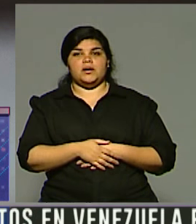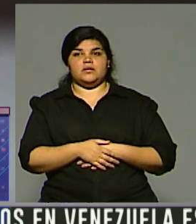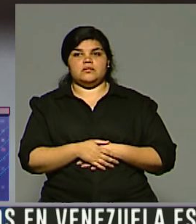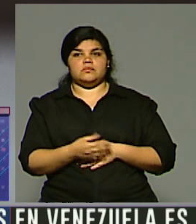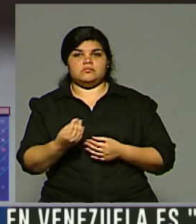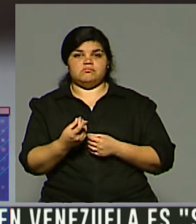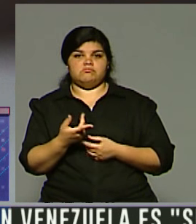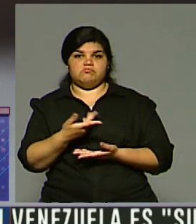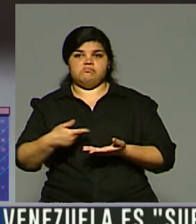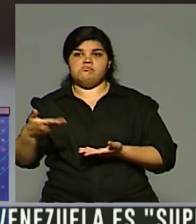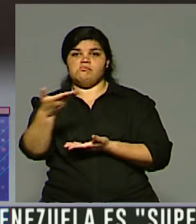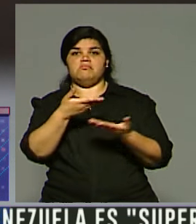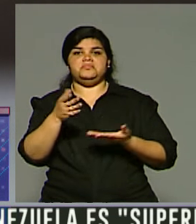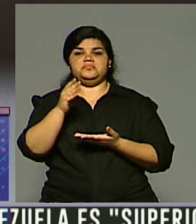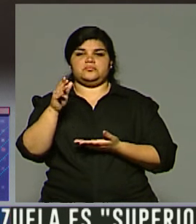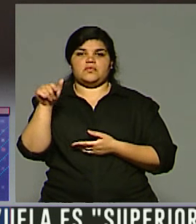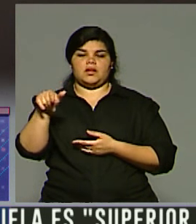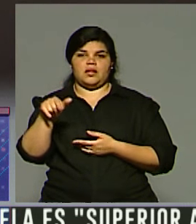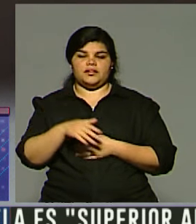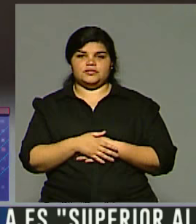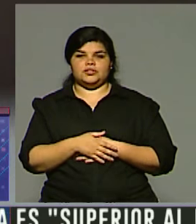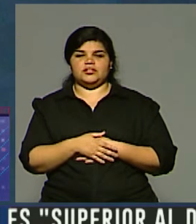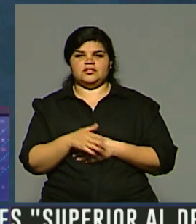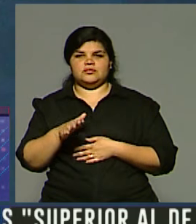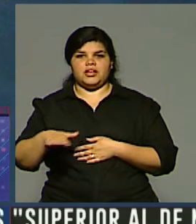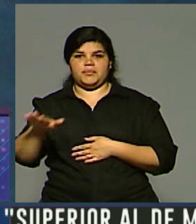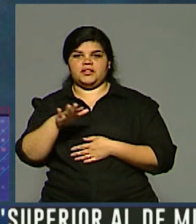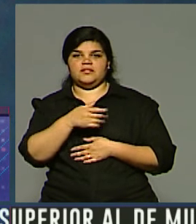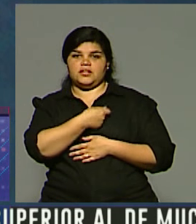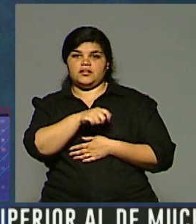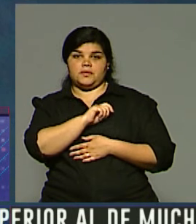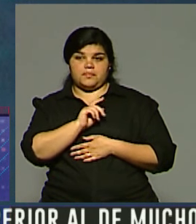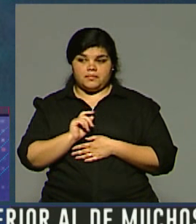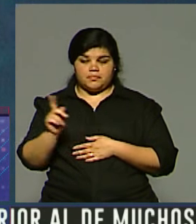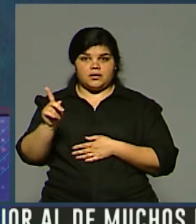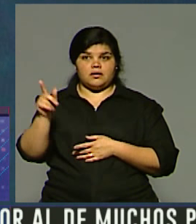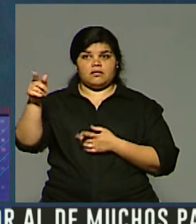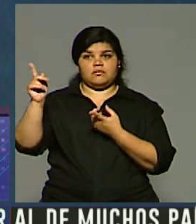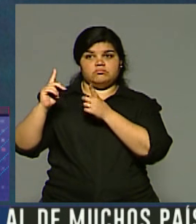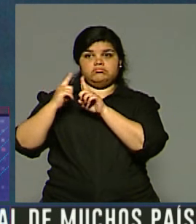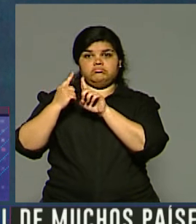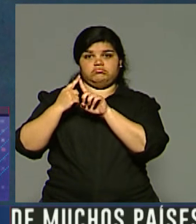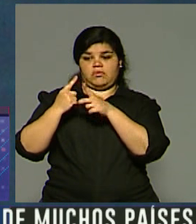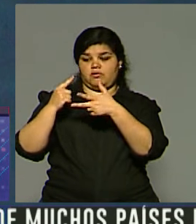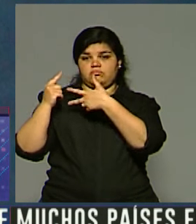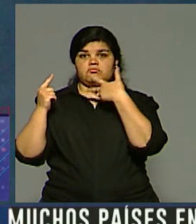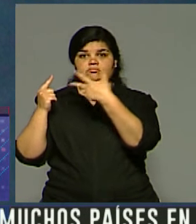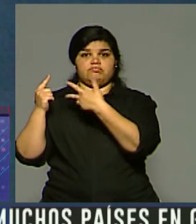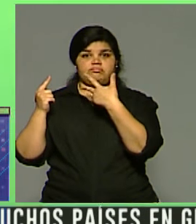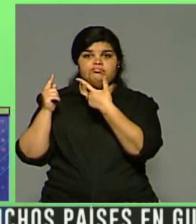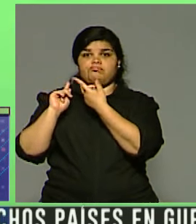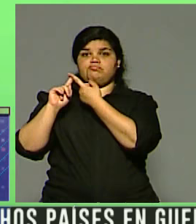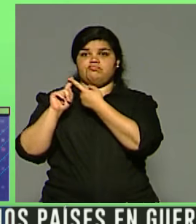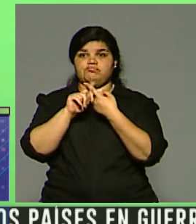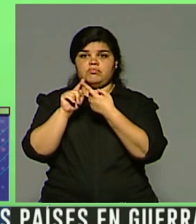una cobertura en Barcelona, hay veces que hace. Tengo dos personas allá y tengo un canal creado con los tres, o sea, somos los tres. Entonces ahí